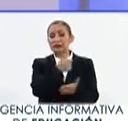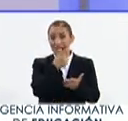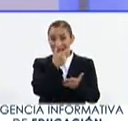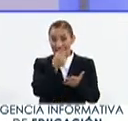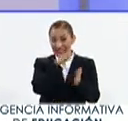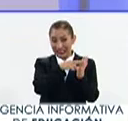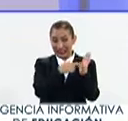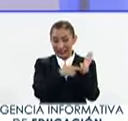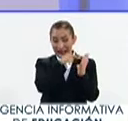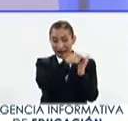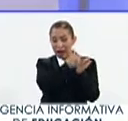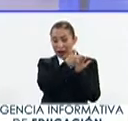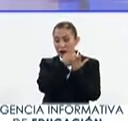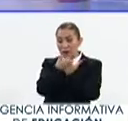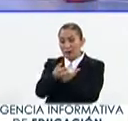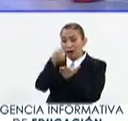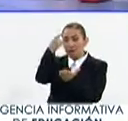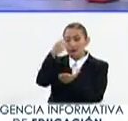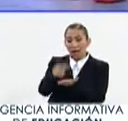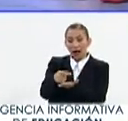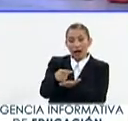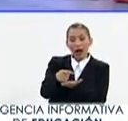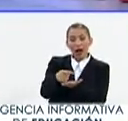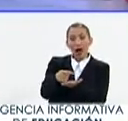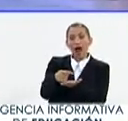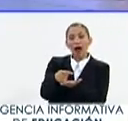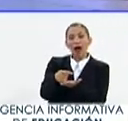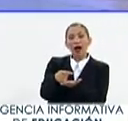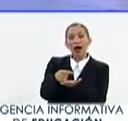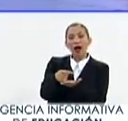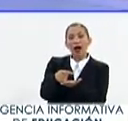permite seguir